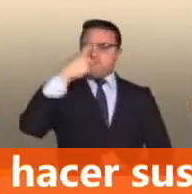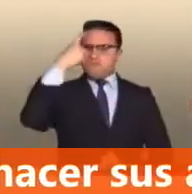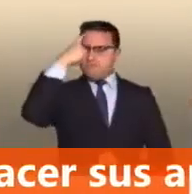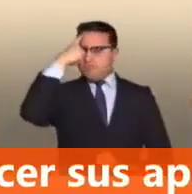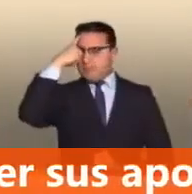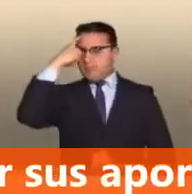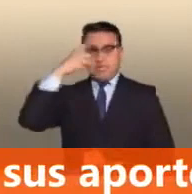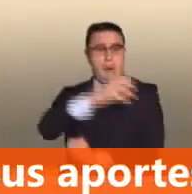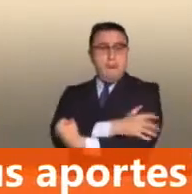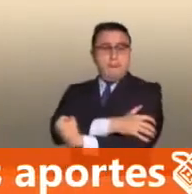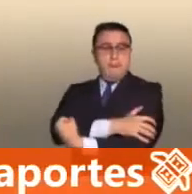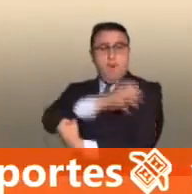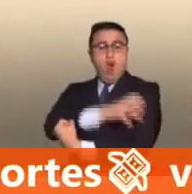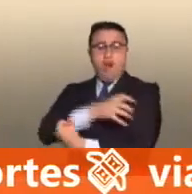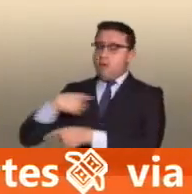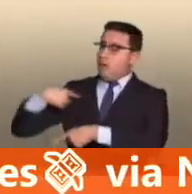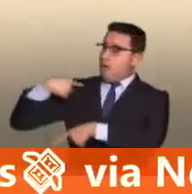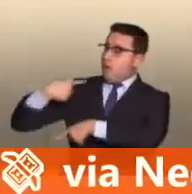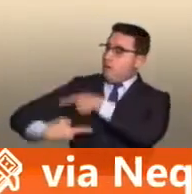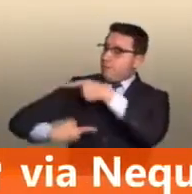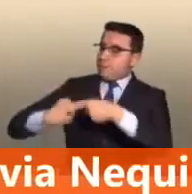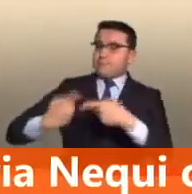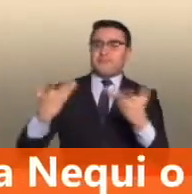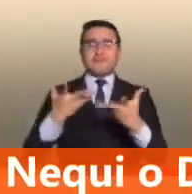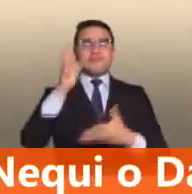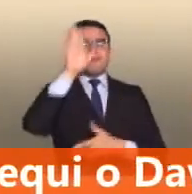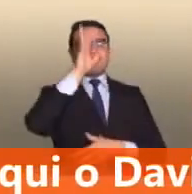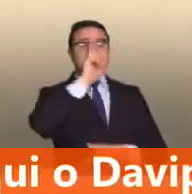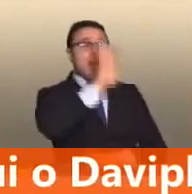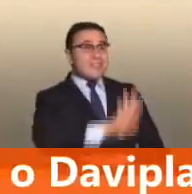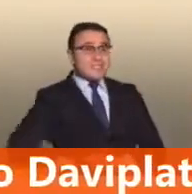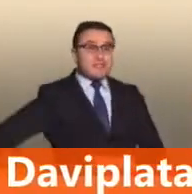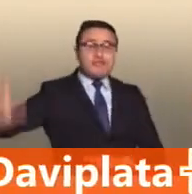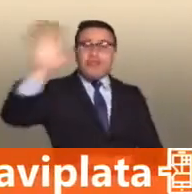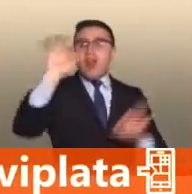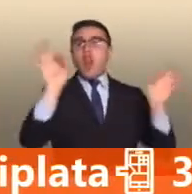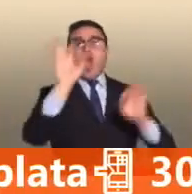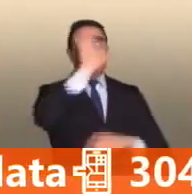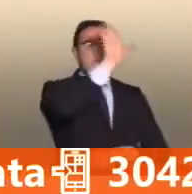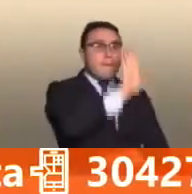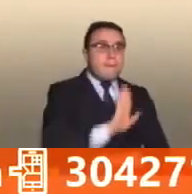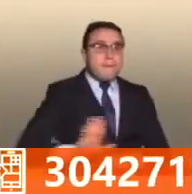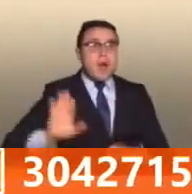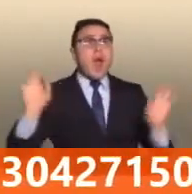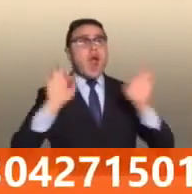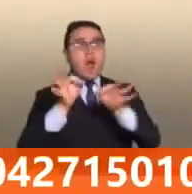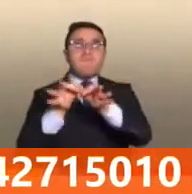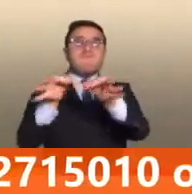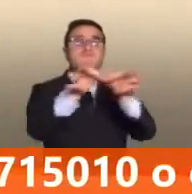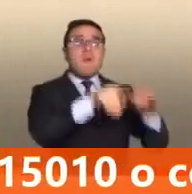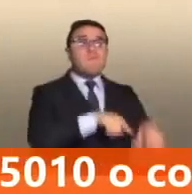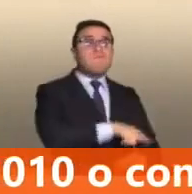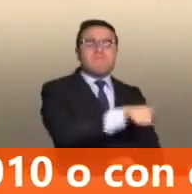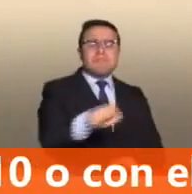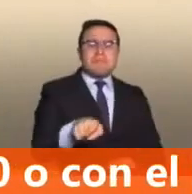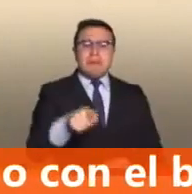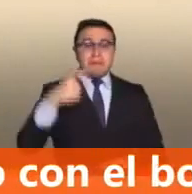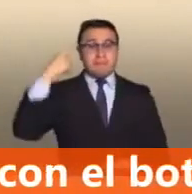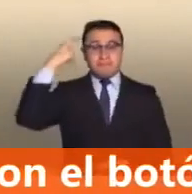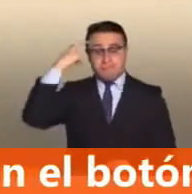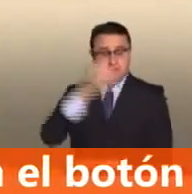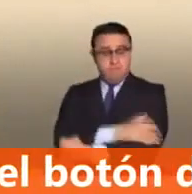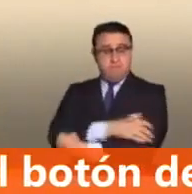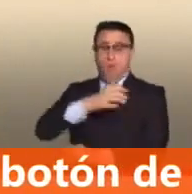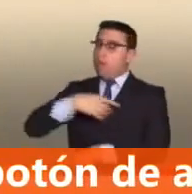es hereditario, sea en una región, sea en un municipio, sea en la nación misma, pretendieron entonces que